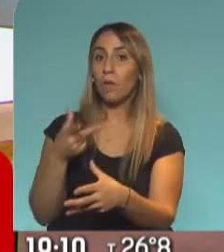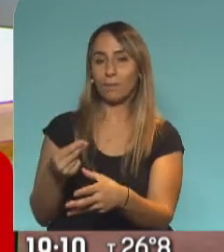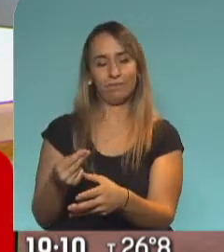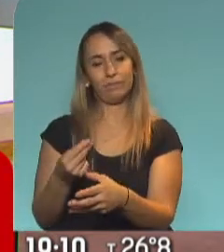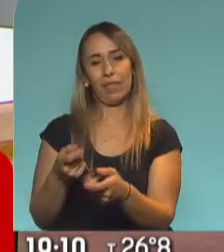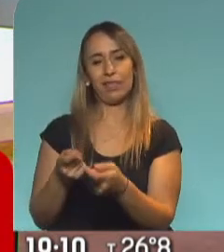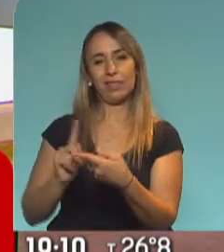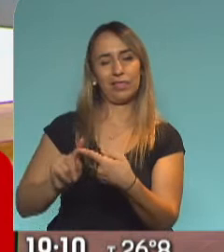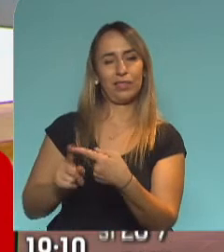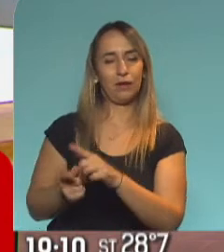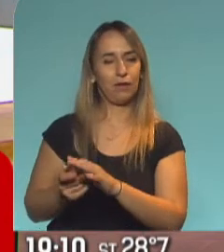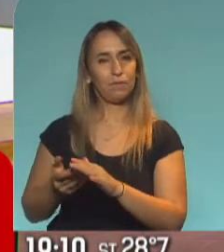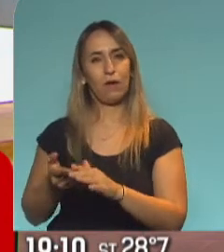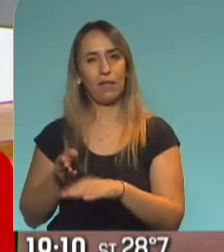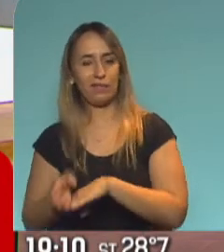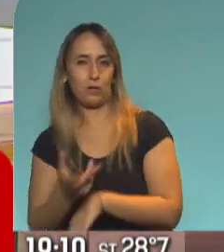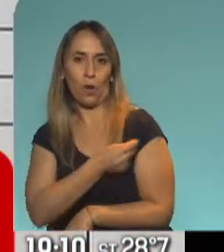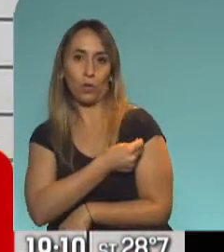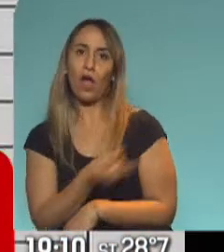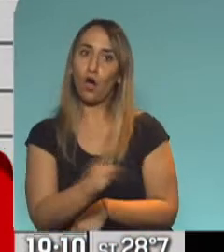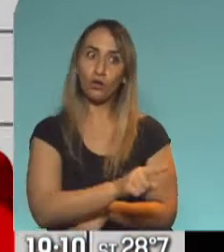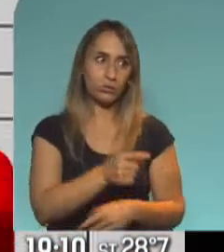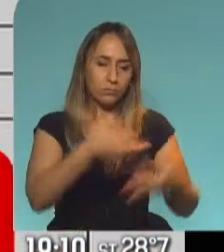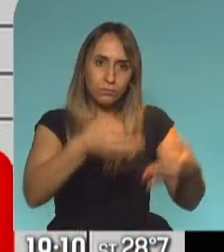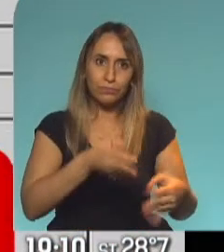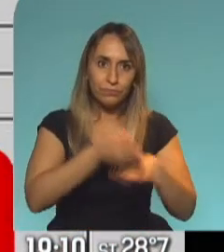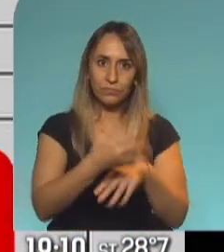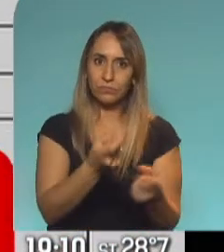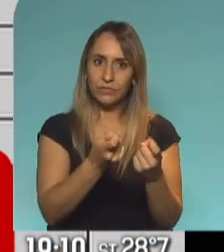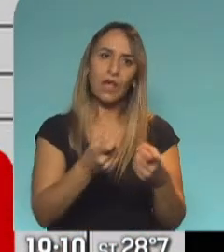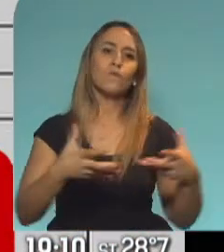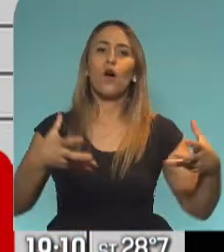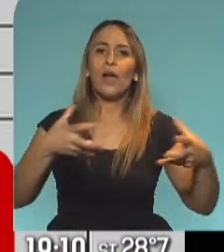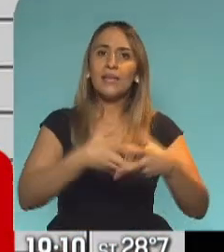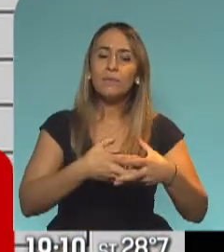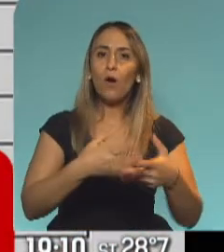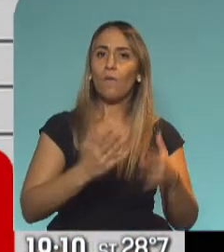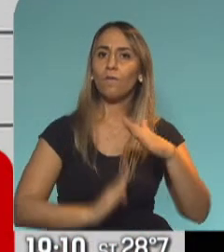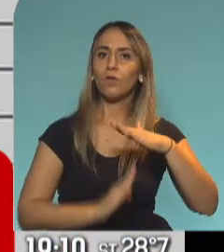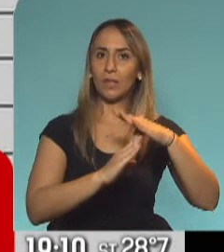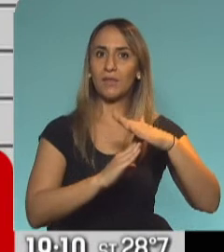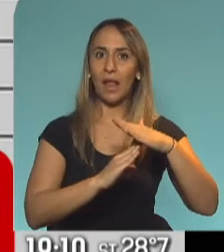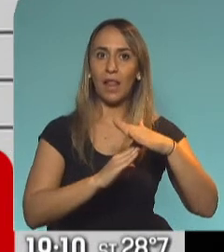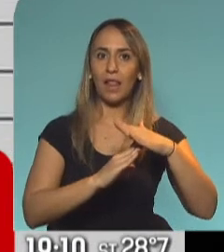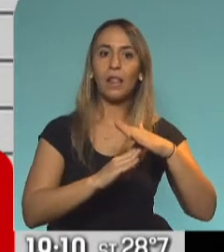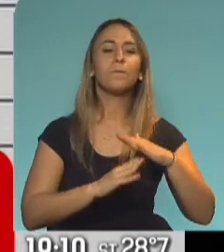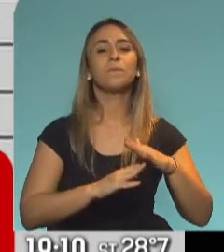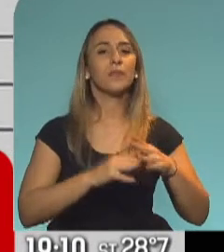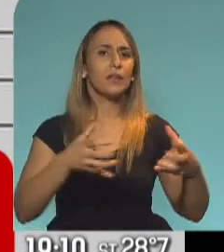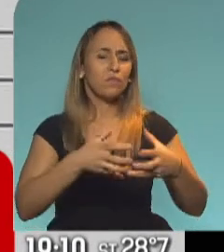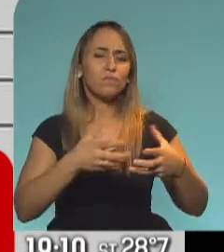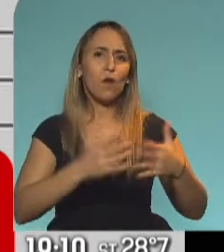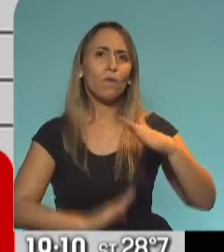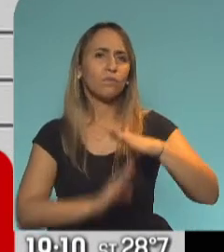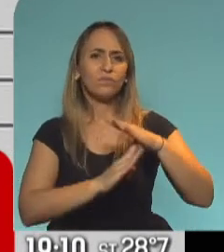fueron. ¿Está claro qué es el personal estratégico? Está más o menos claro. Más o menos claro. Está más o menos definido que personal estratégico es todo